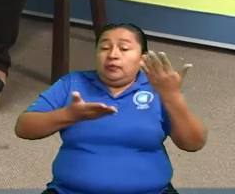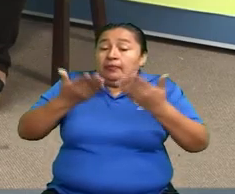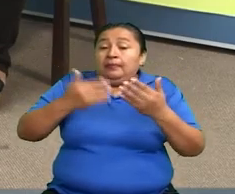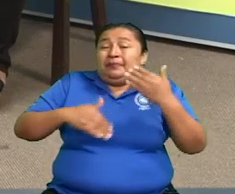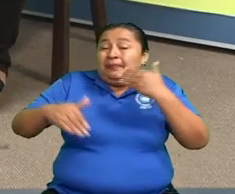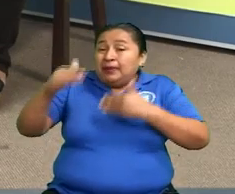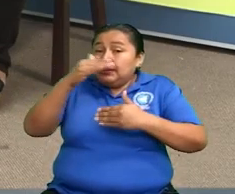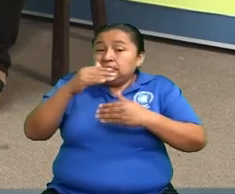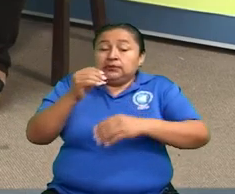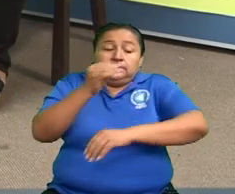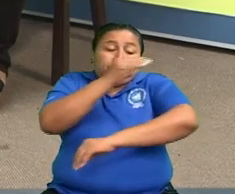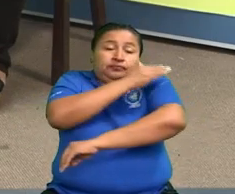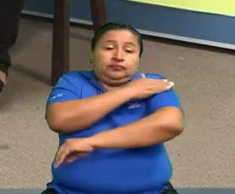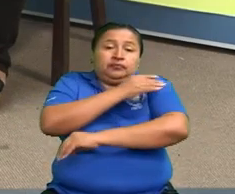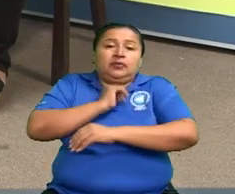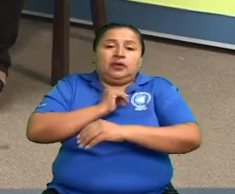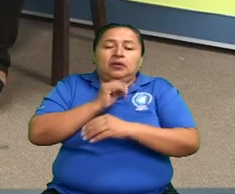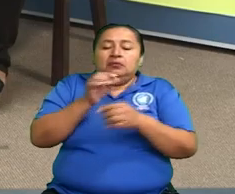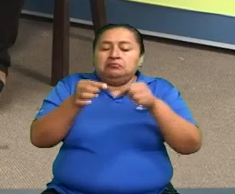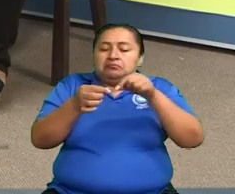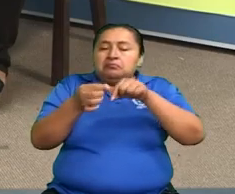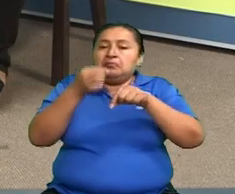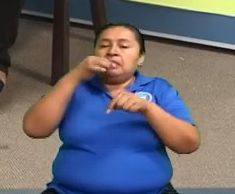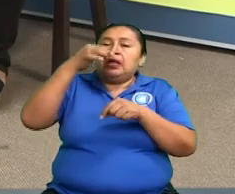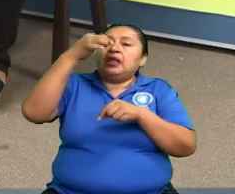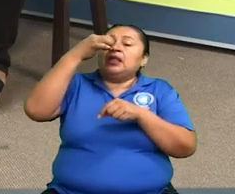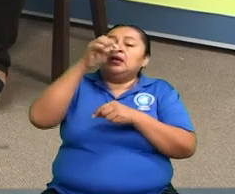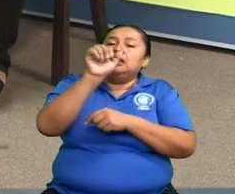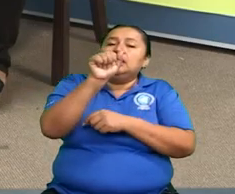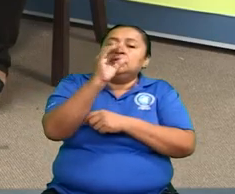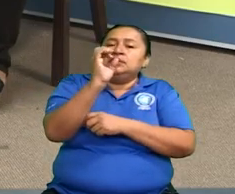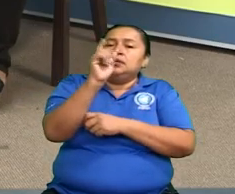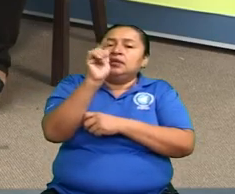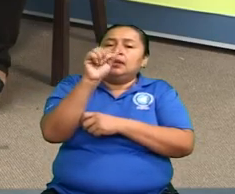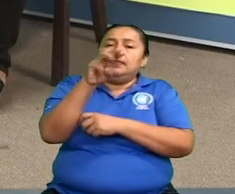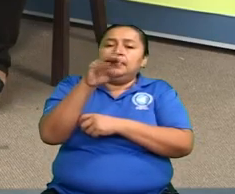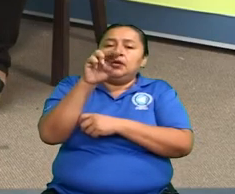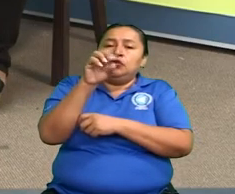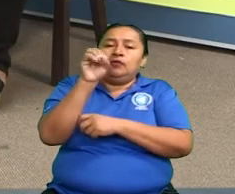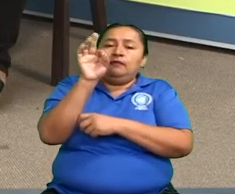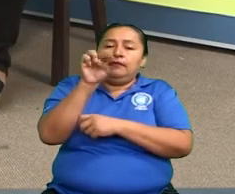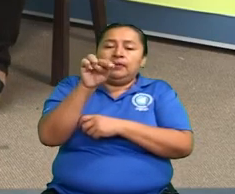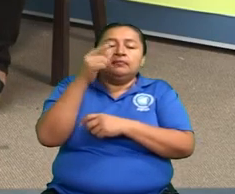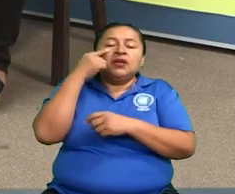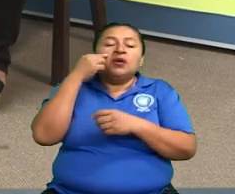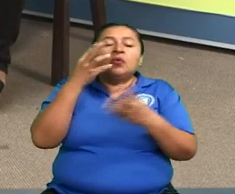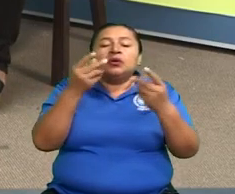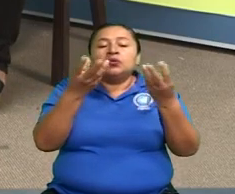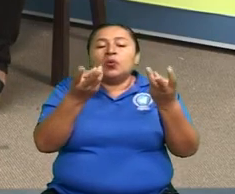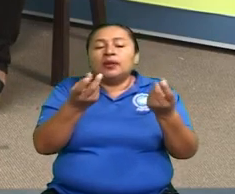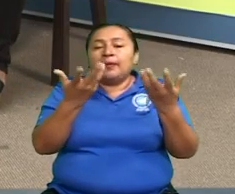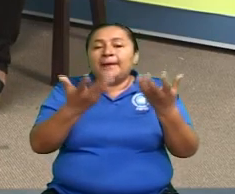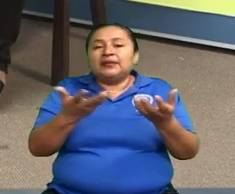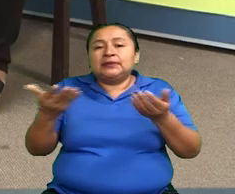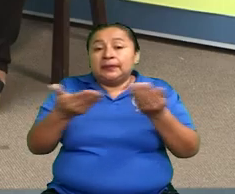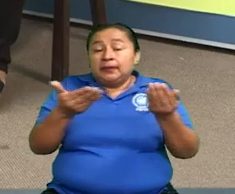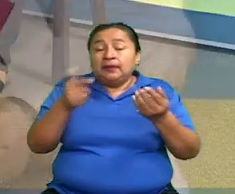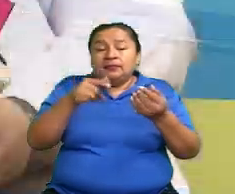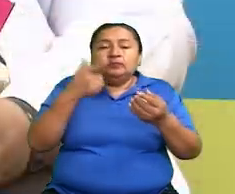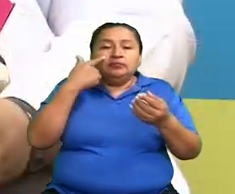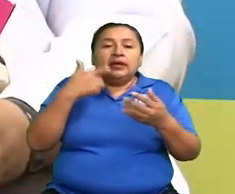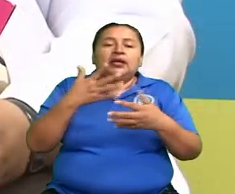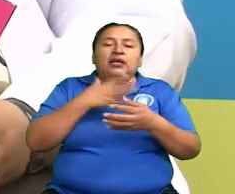aplicar, lo que le van a dar es un acetaminofén en gotitas, ¿verdad?, de acuerdo a su peso, para bajar